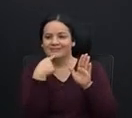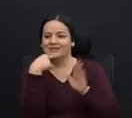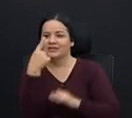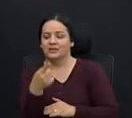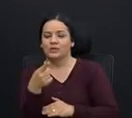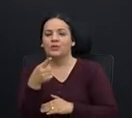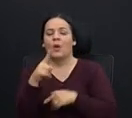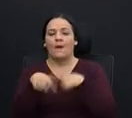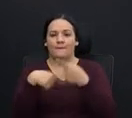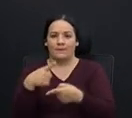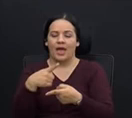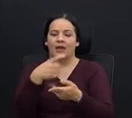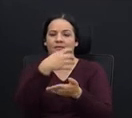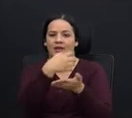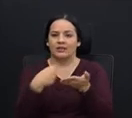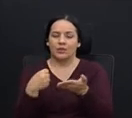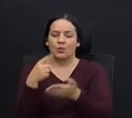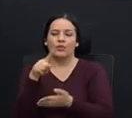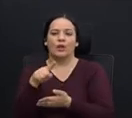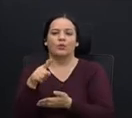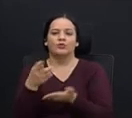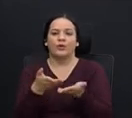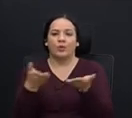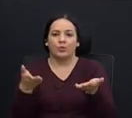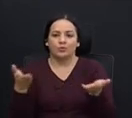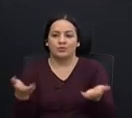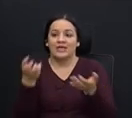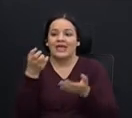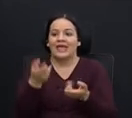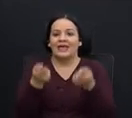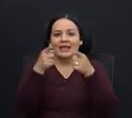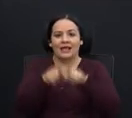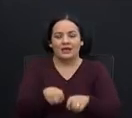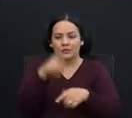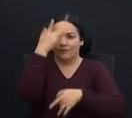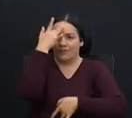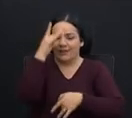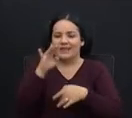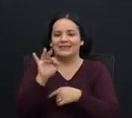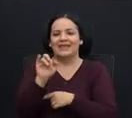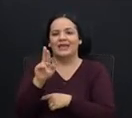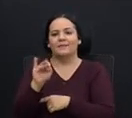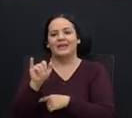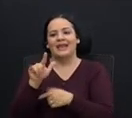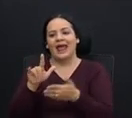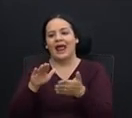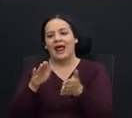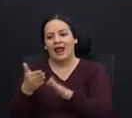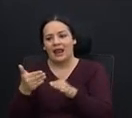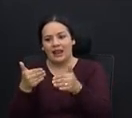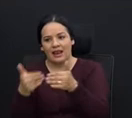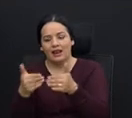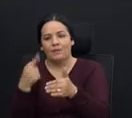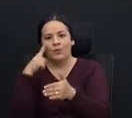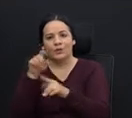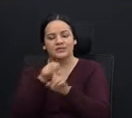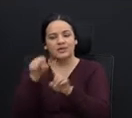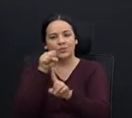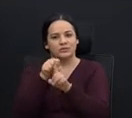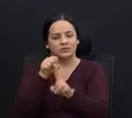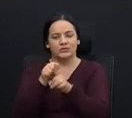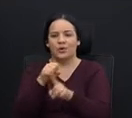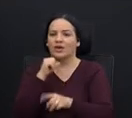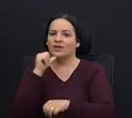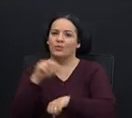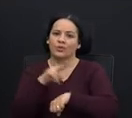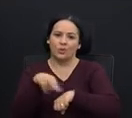retiro de los recursos en caso de enfermedad terminal por tratarse de una situación atípica,